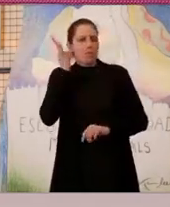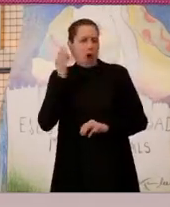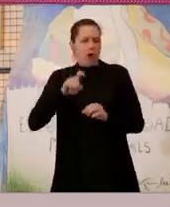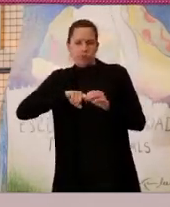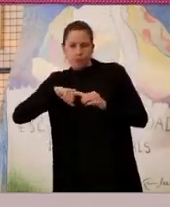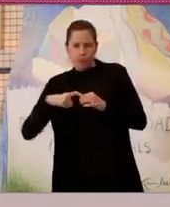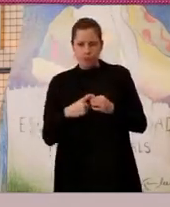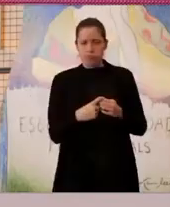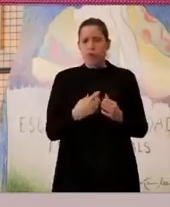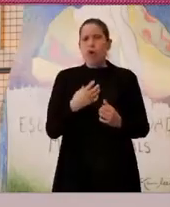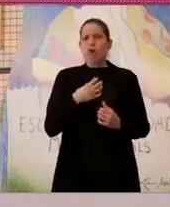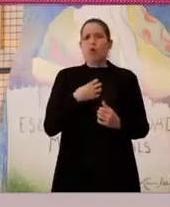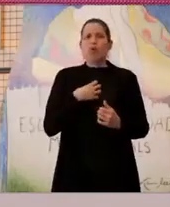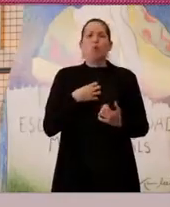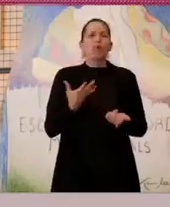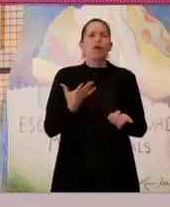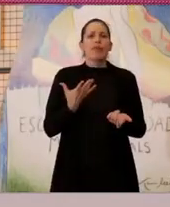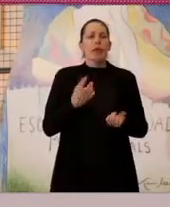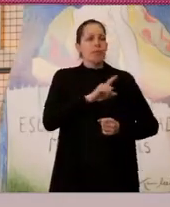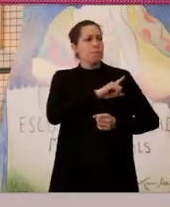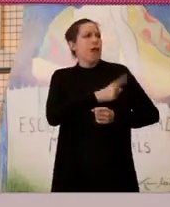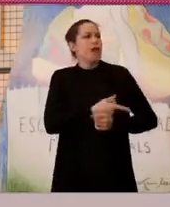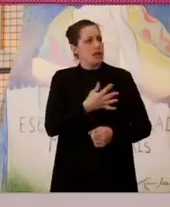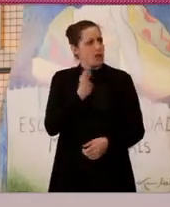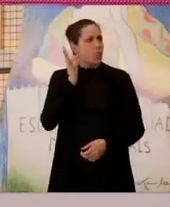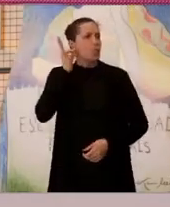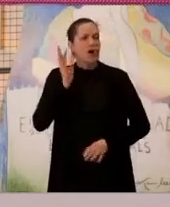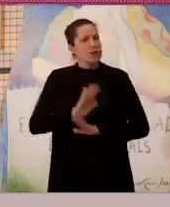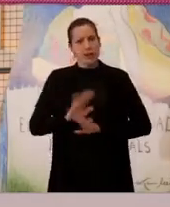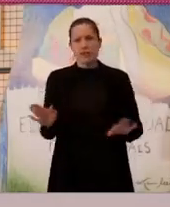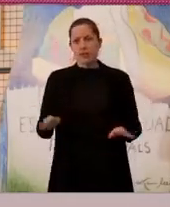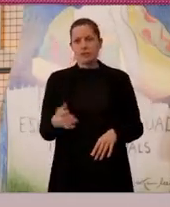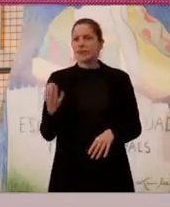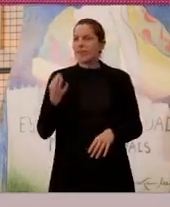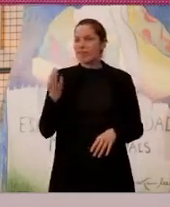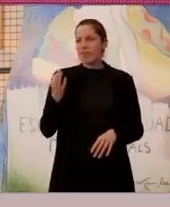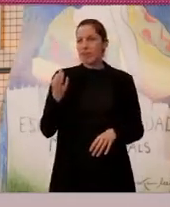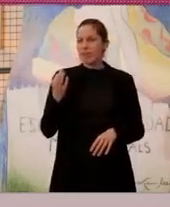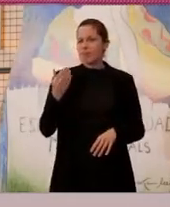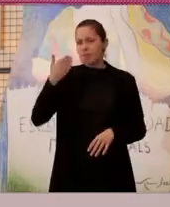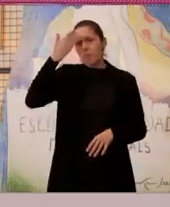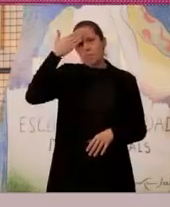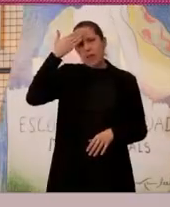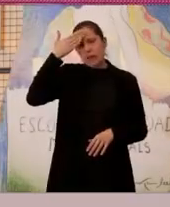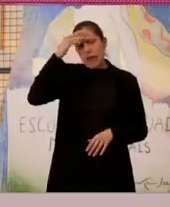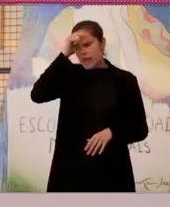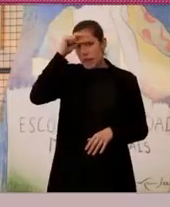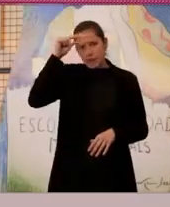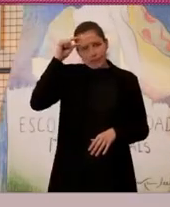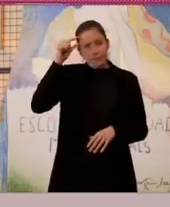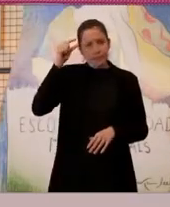no basta con que tengamos ovarios y seamos mujeres Tenemos que tener una mentalidad feminista para poder transformar